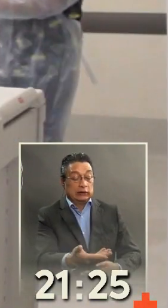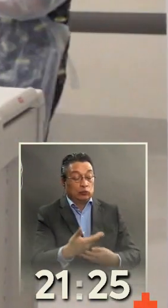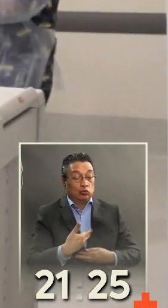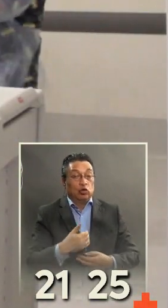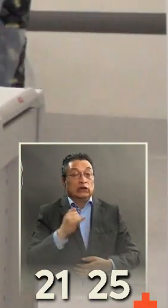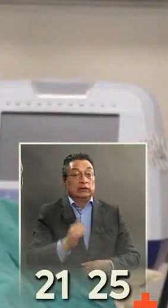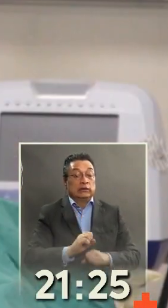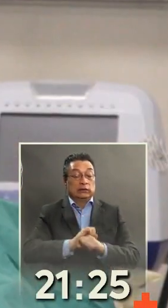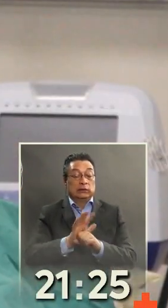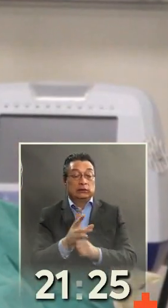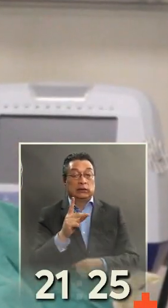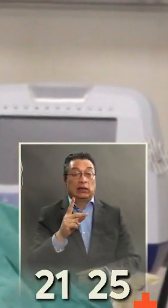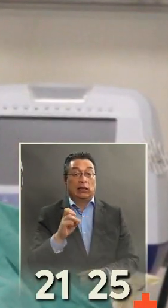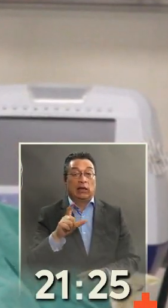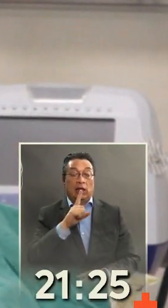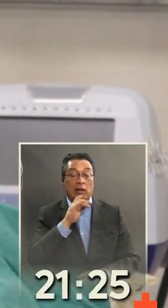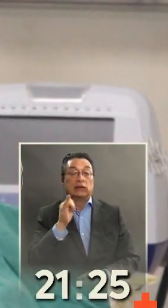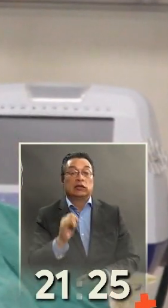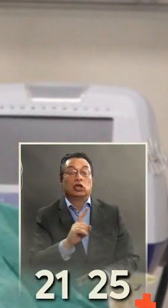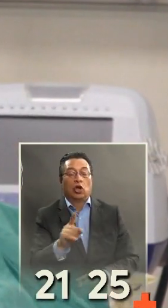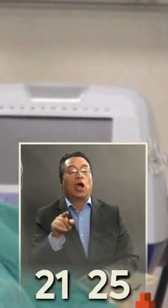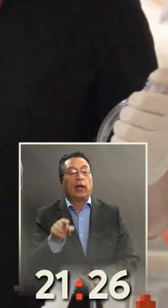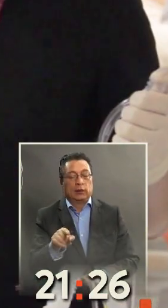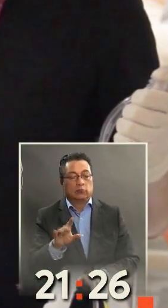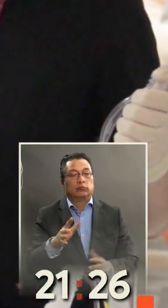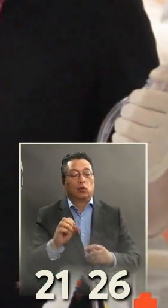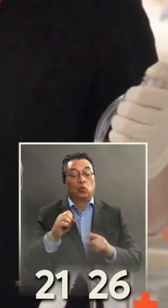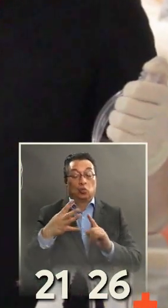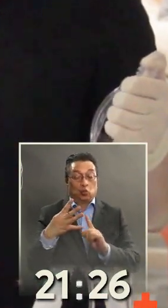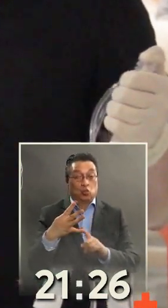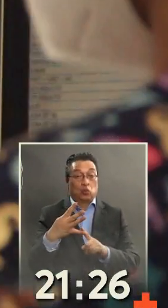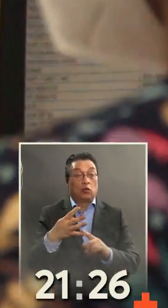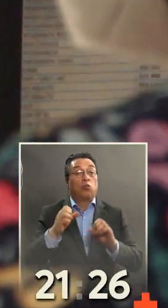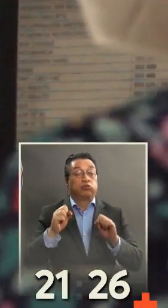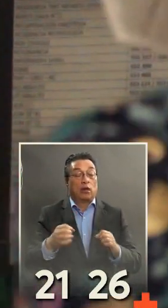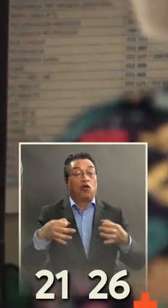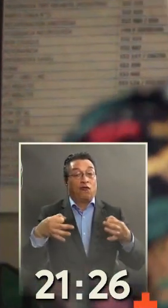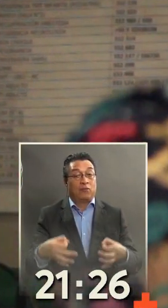de variante Delta, convirtiéndose así en el cuarto caso confirmado en nuestro país.